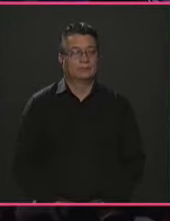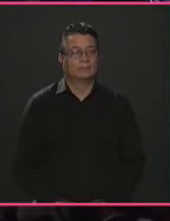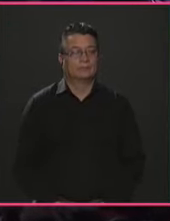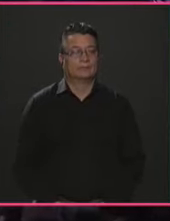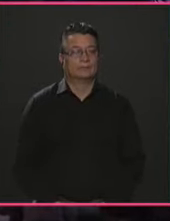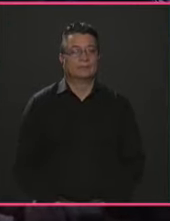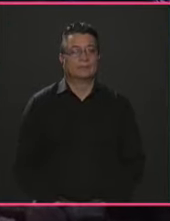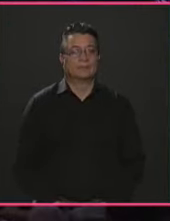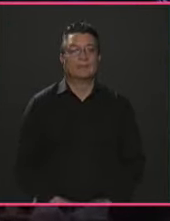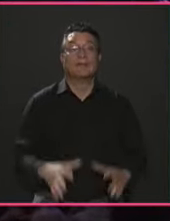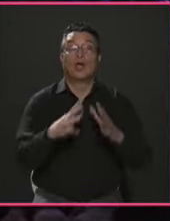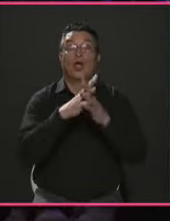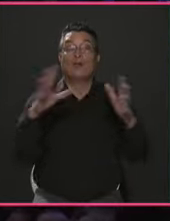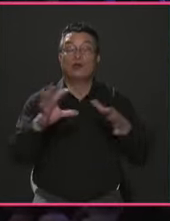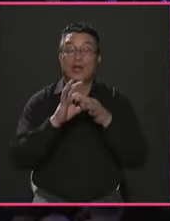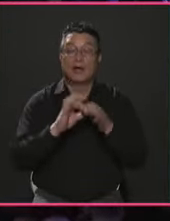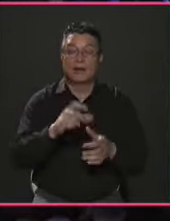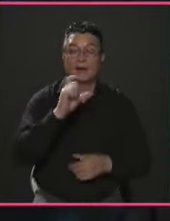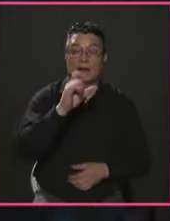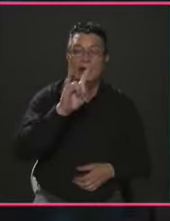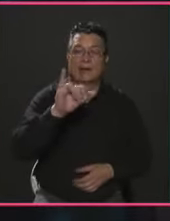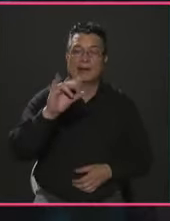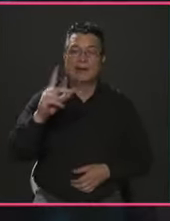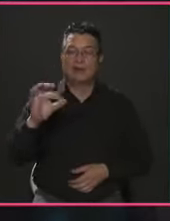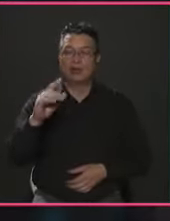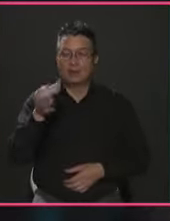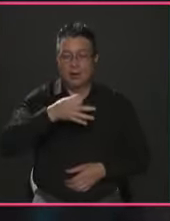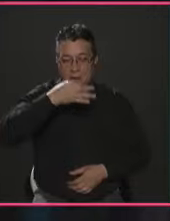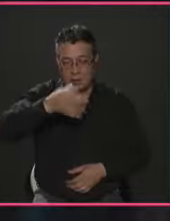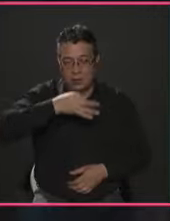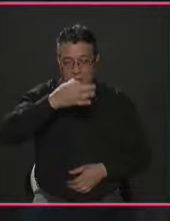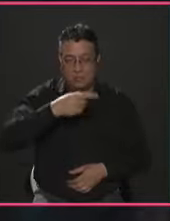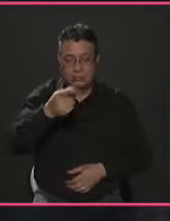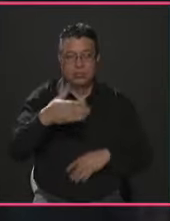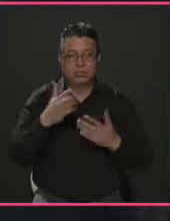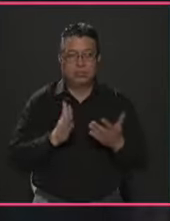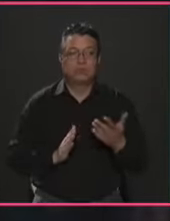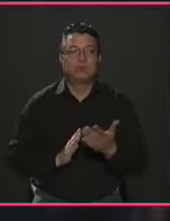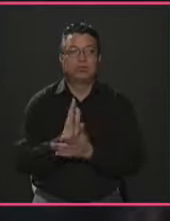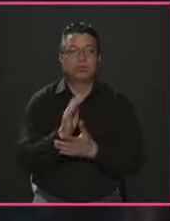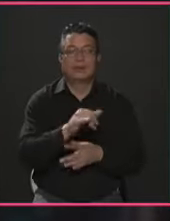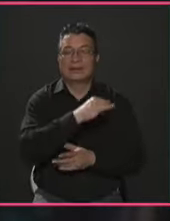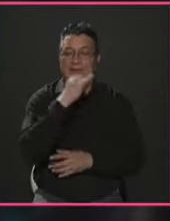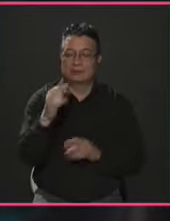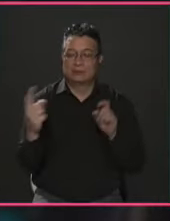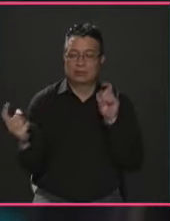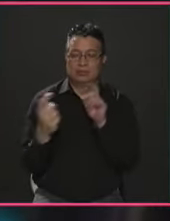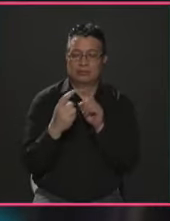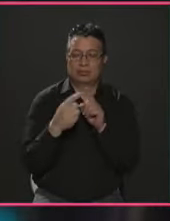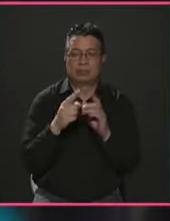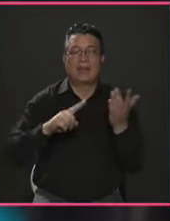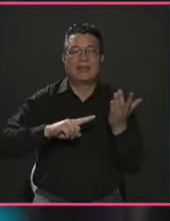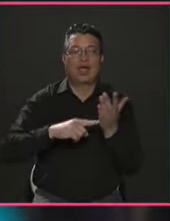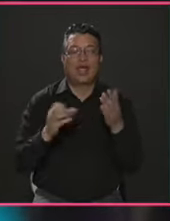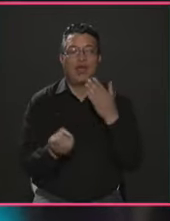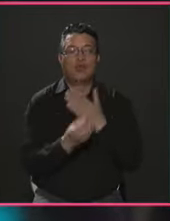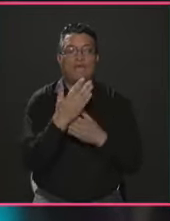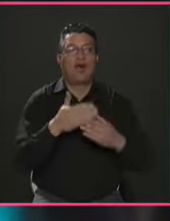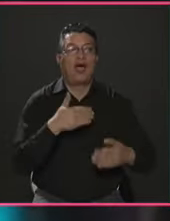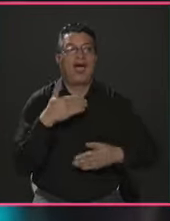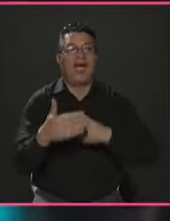gracias muchas gracias guido por por esas palabras por esa introducción siempre muy conectado con la tecnología y con los nuevos avances